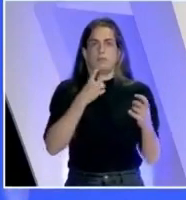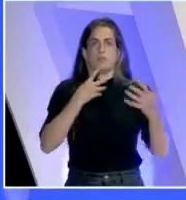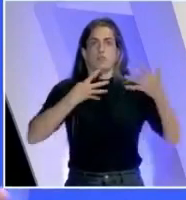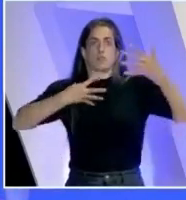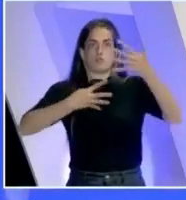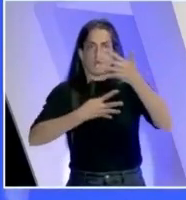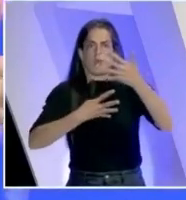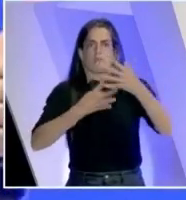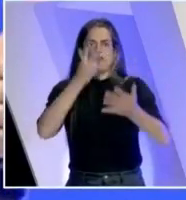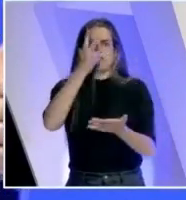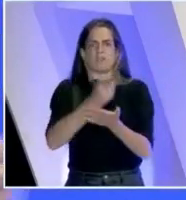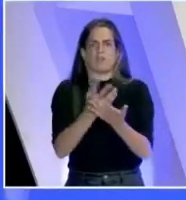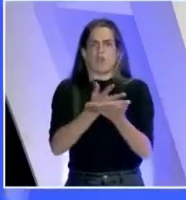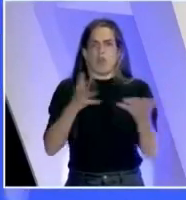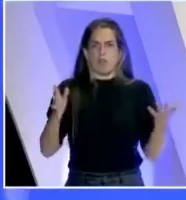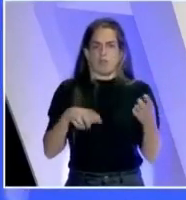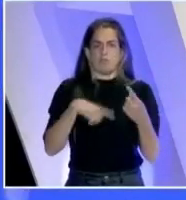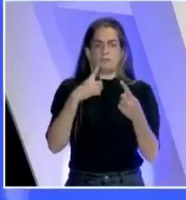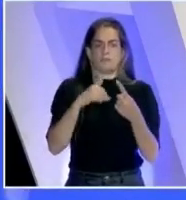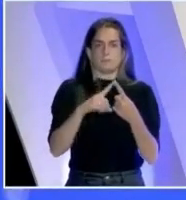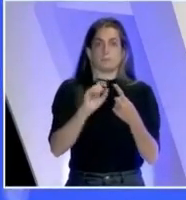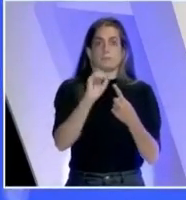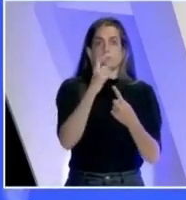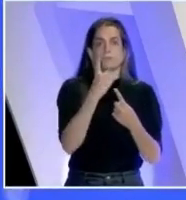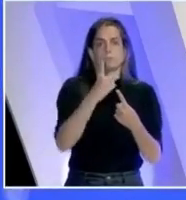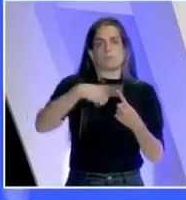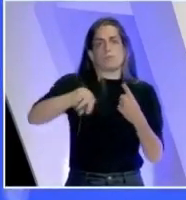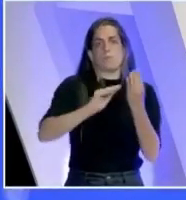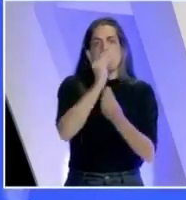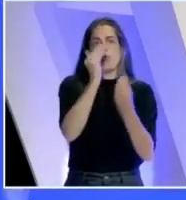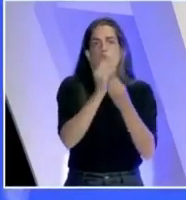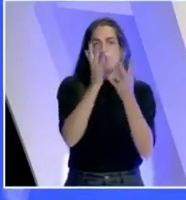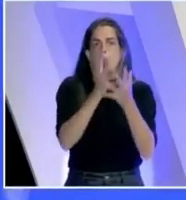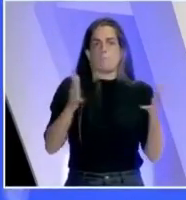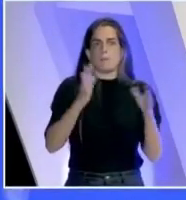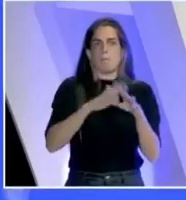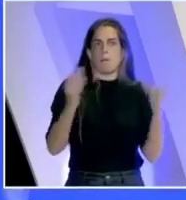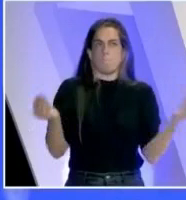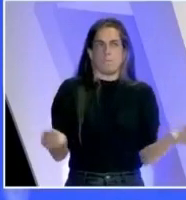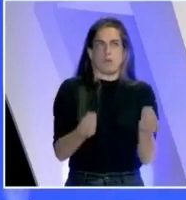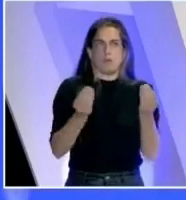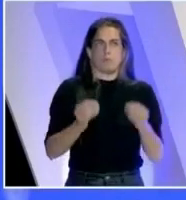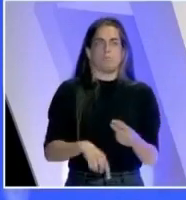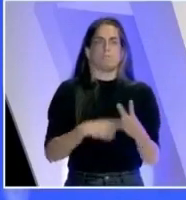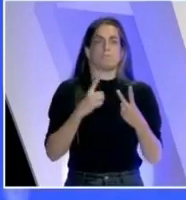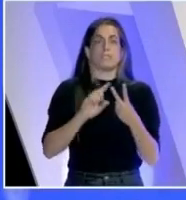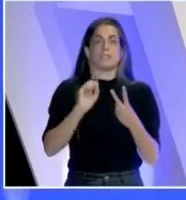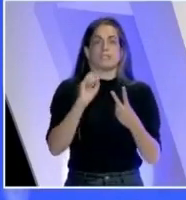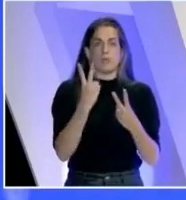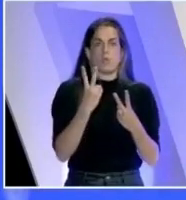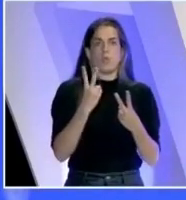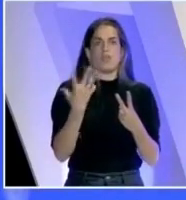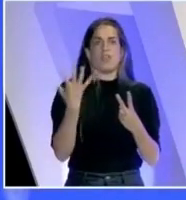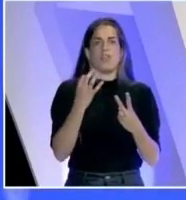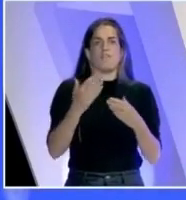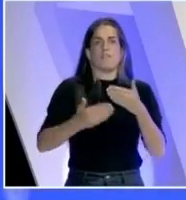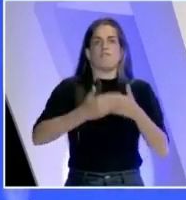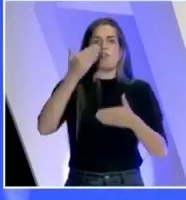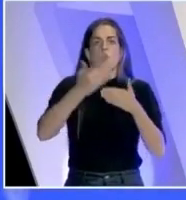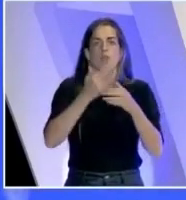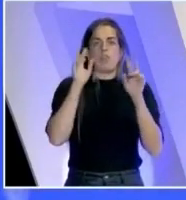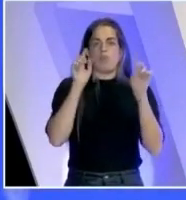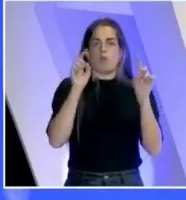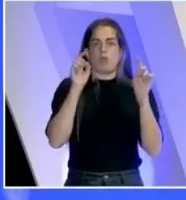desafíos de país. El primero de ellos, tenemos que ser más productivos para ser mejores. El segundo es que tenemos que conquistar la vanguardia